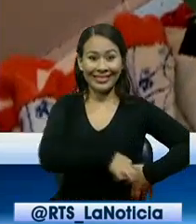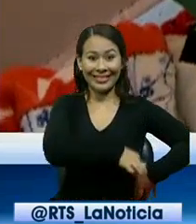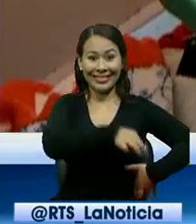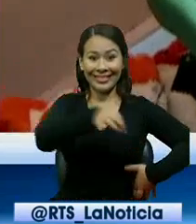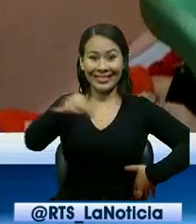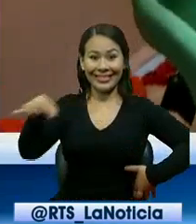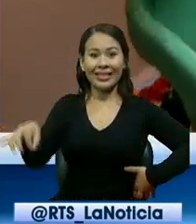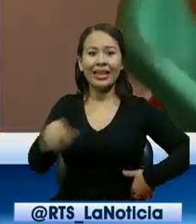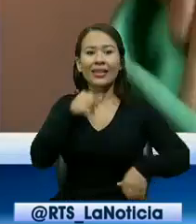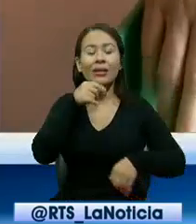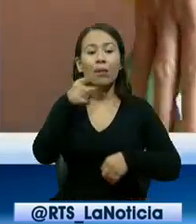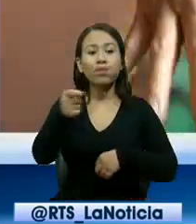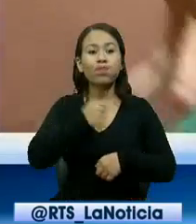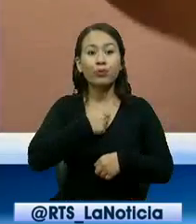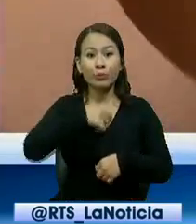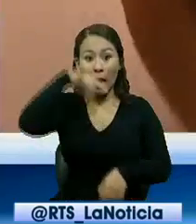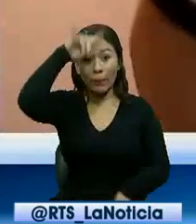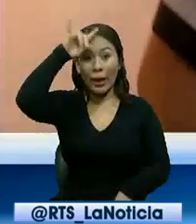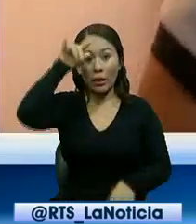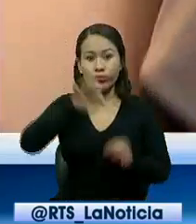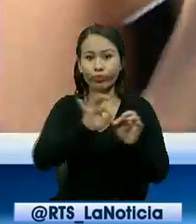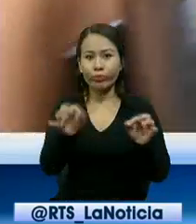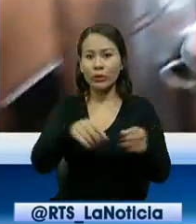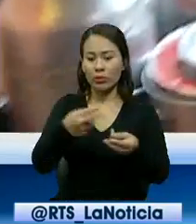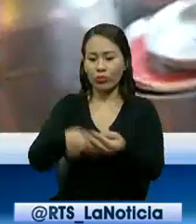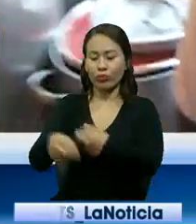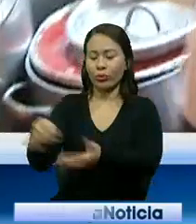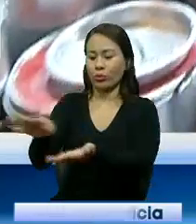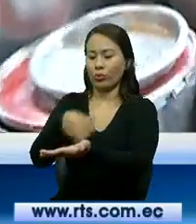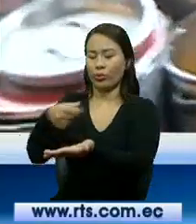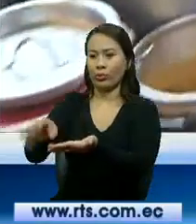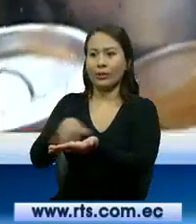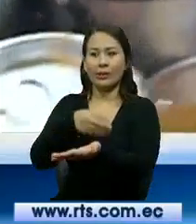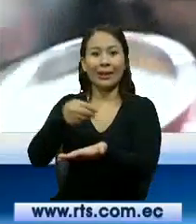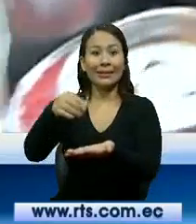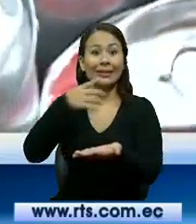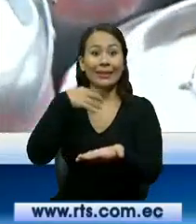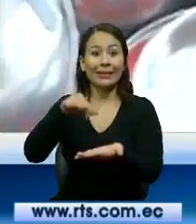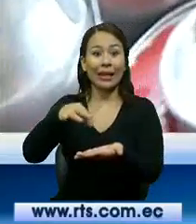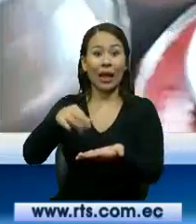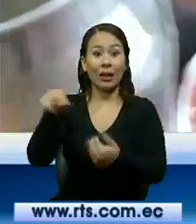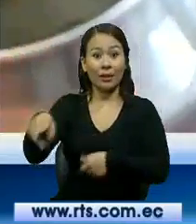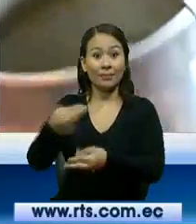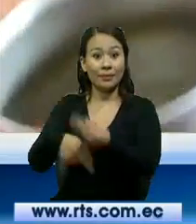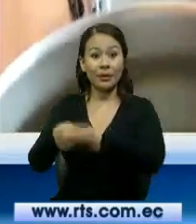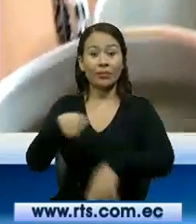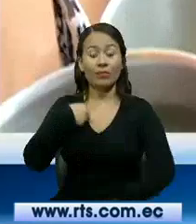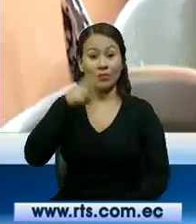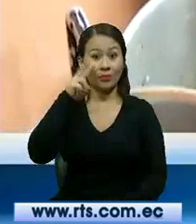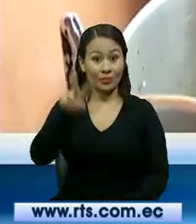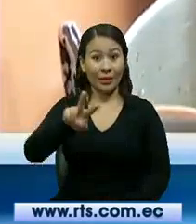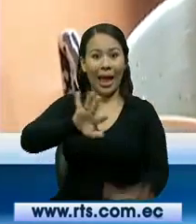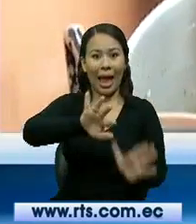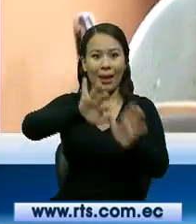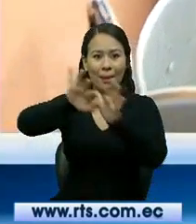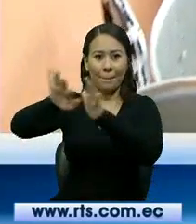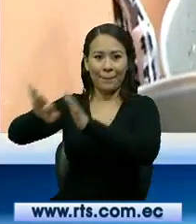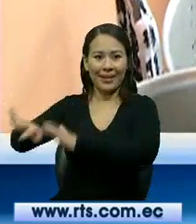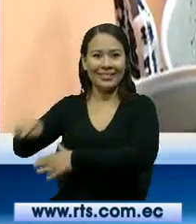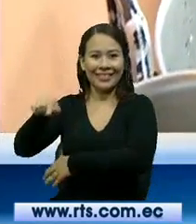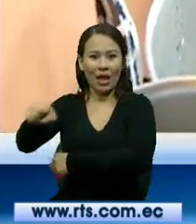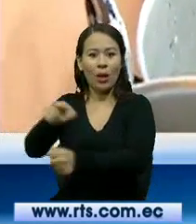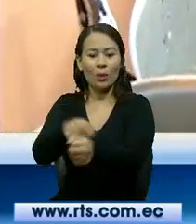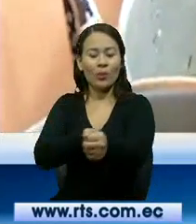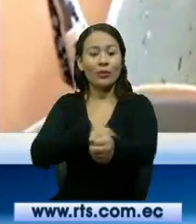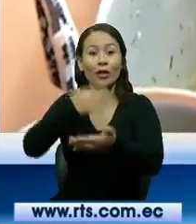y la salsa Esto va crudo aquí tenemos lo que es el tradicional